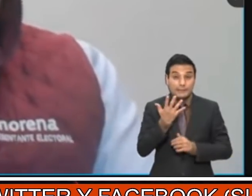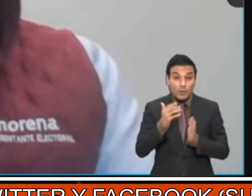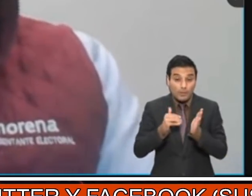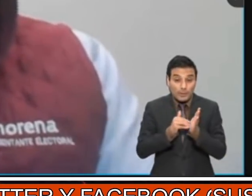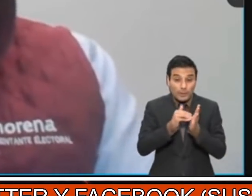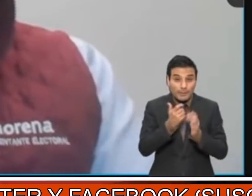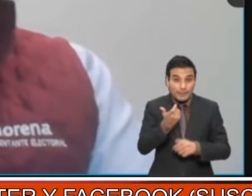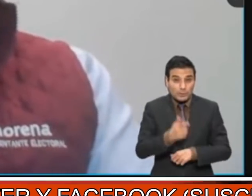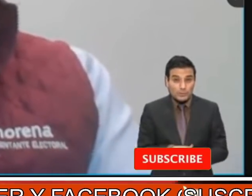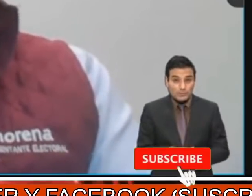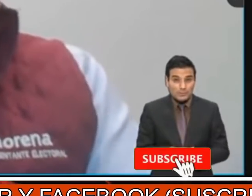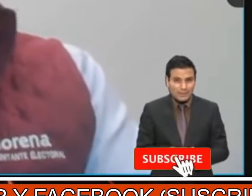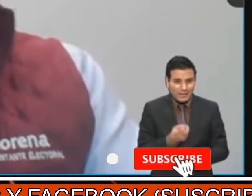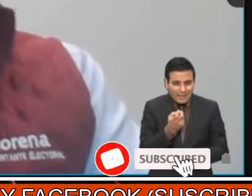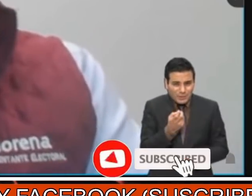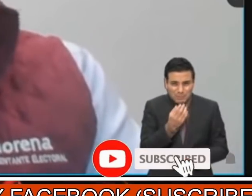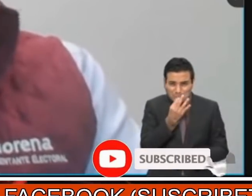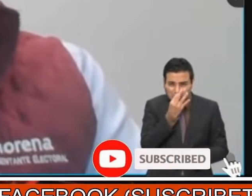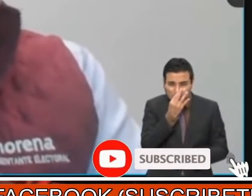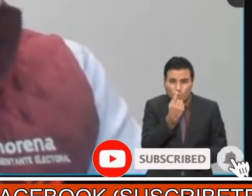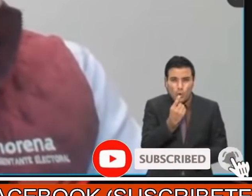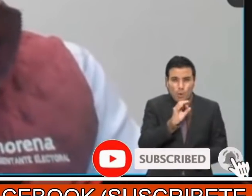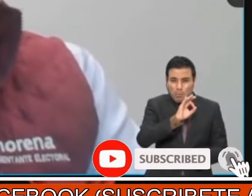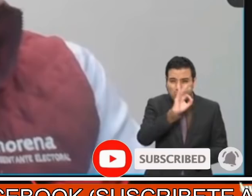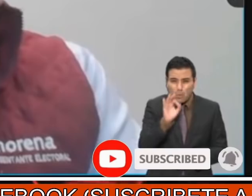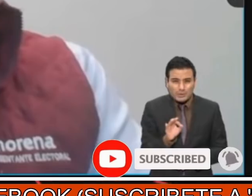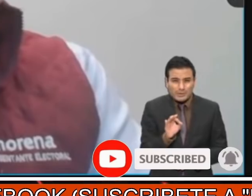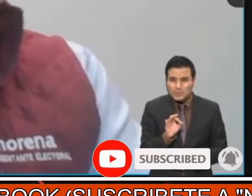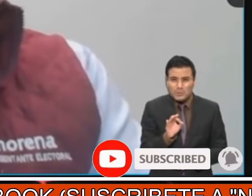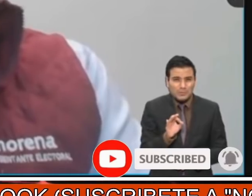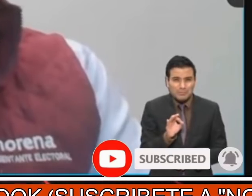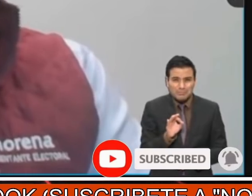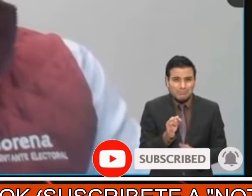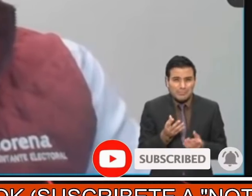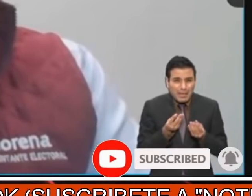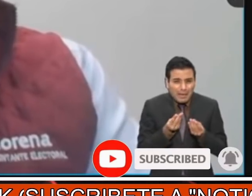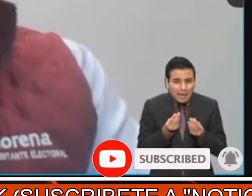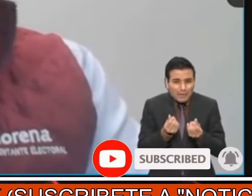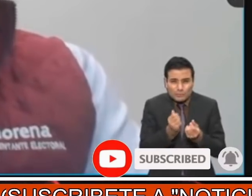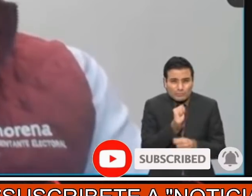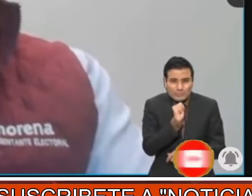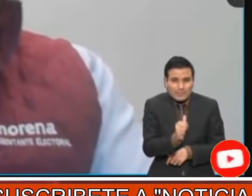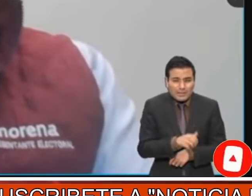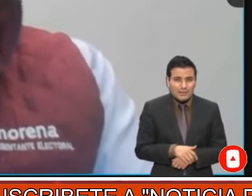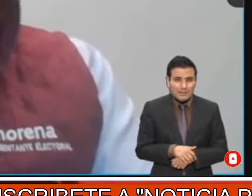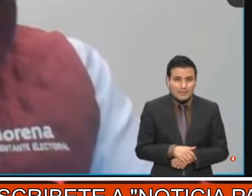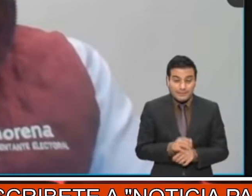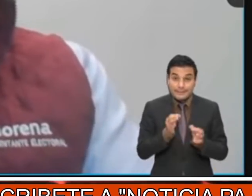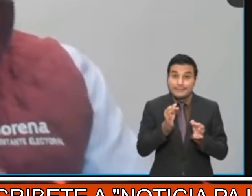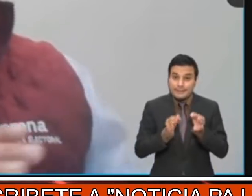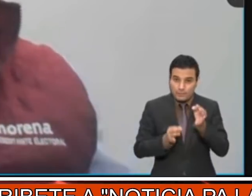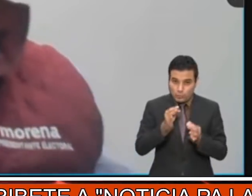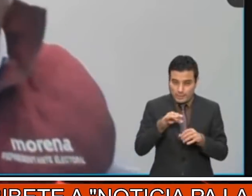ni siquiera representa el 1% del tope de gastos de precampañas. El Tribunal